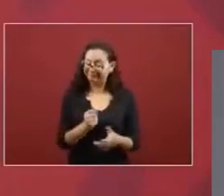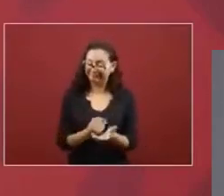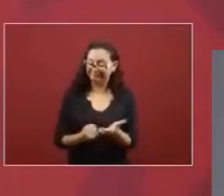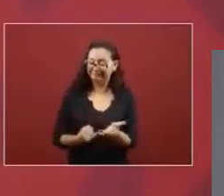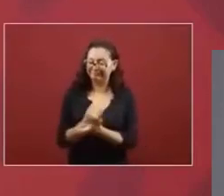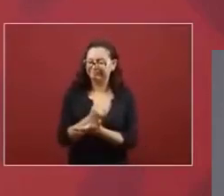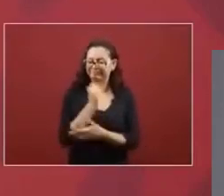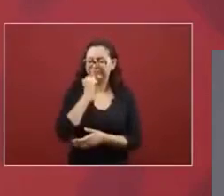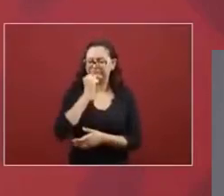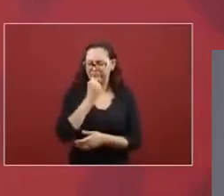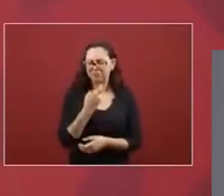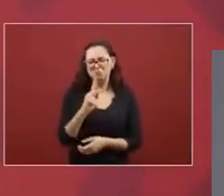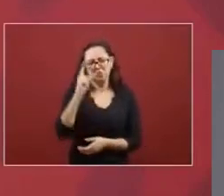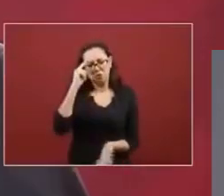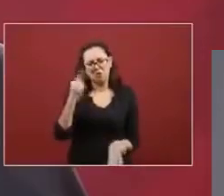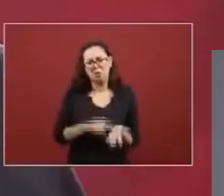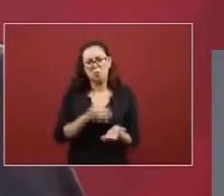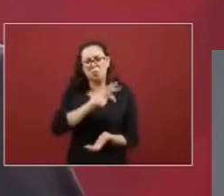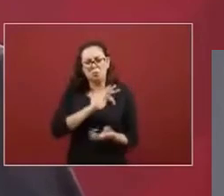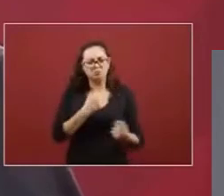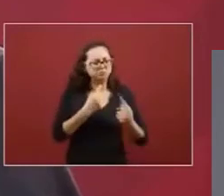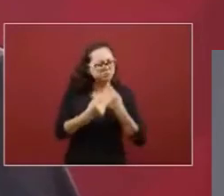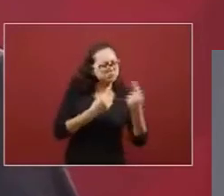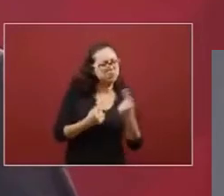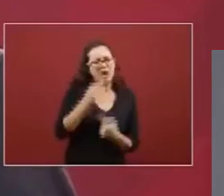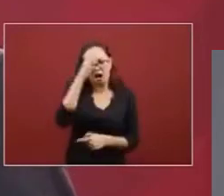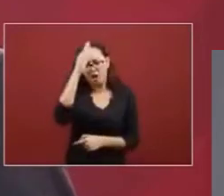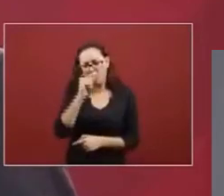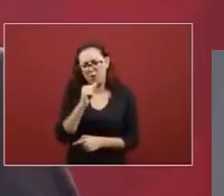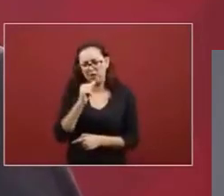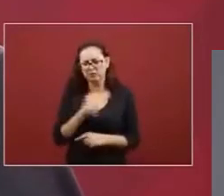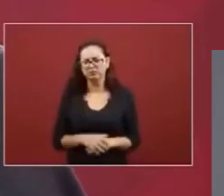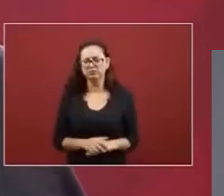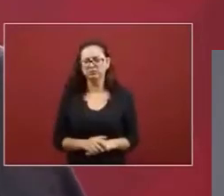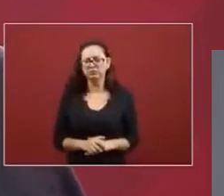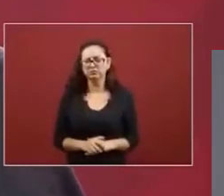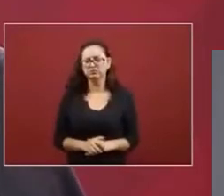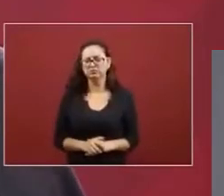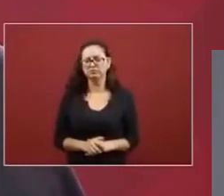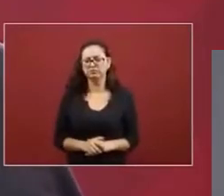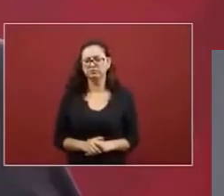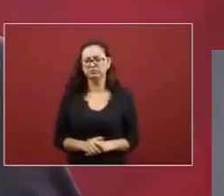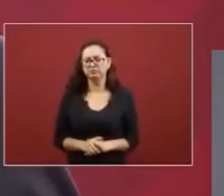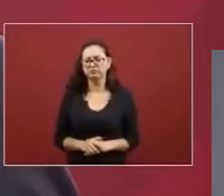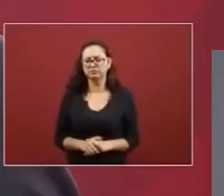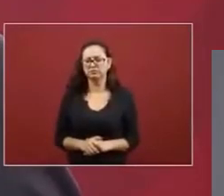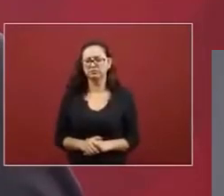haber entendimiento sobre este tema sobre este asunto este